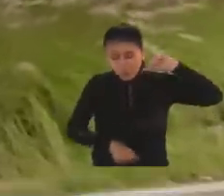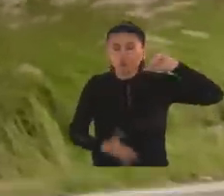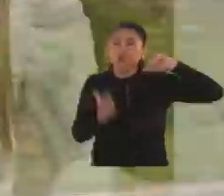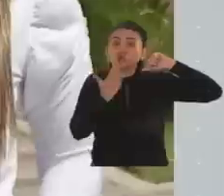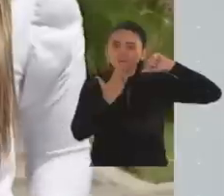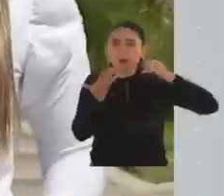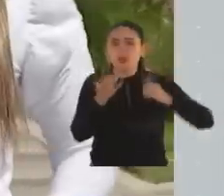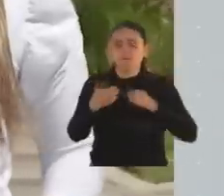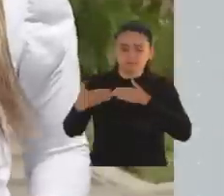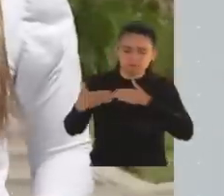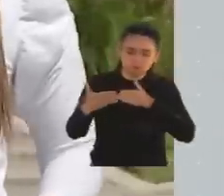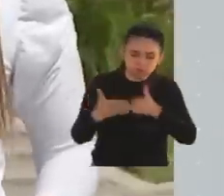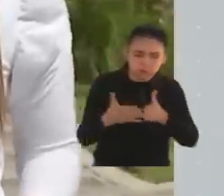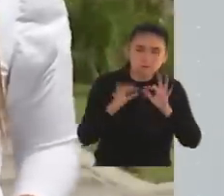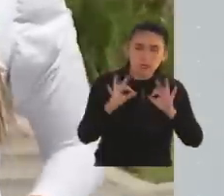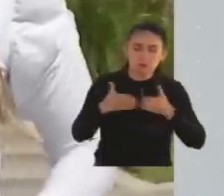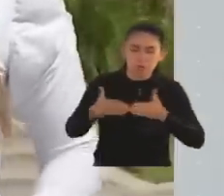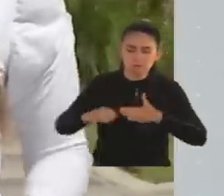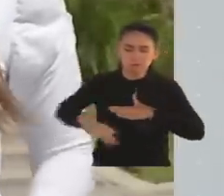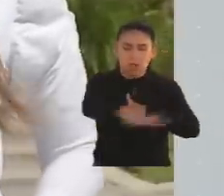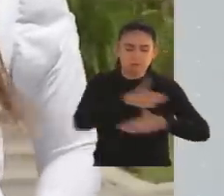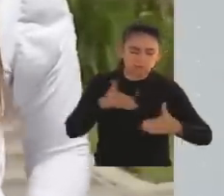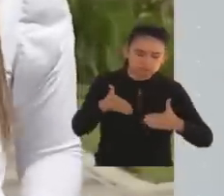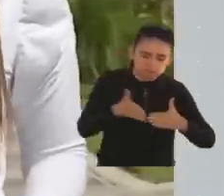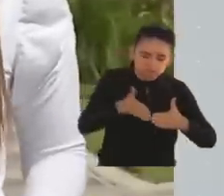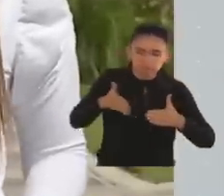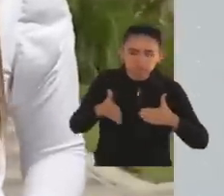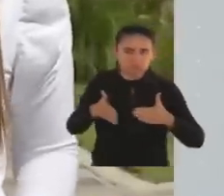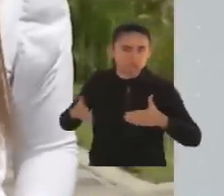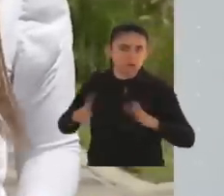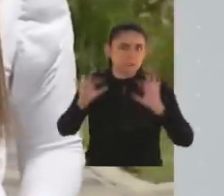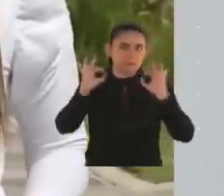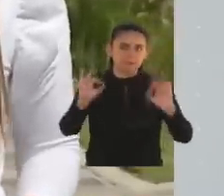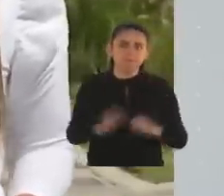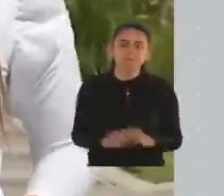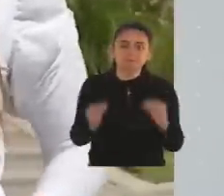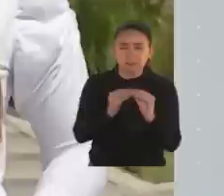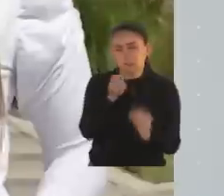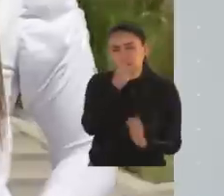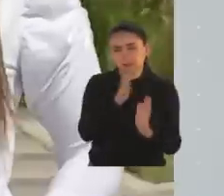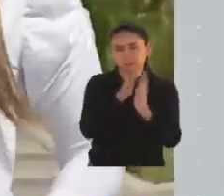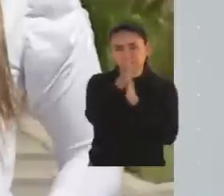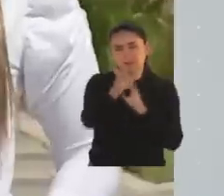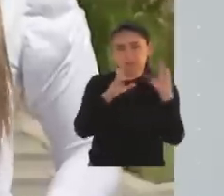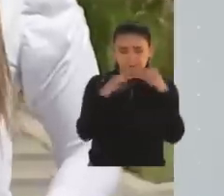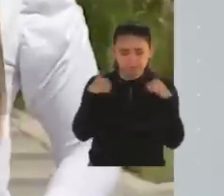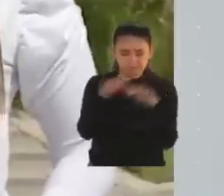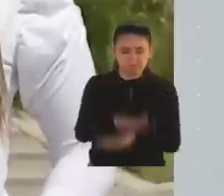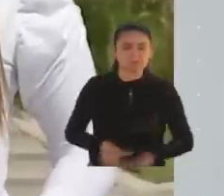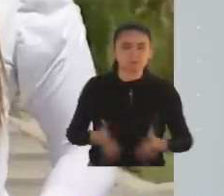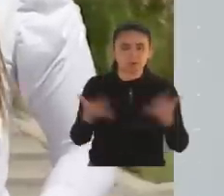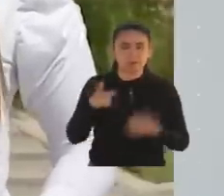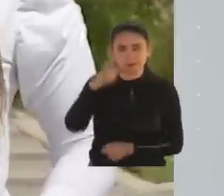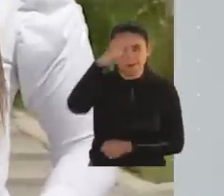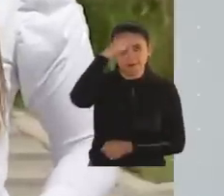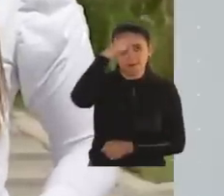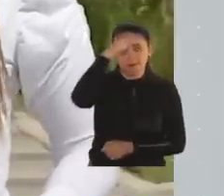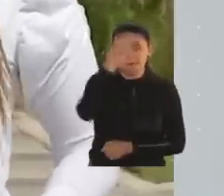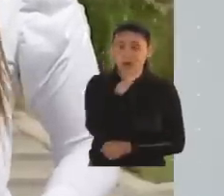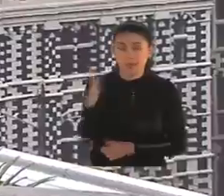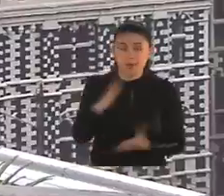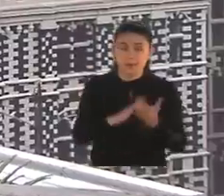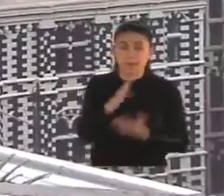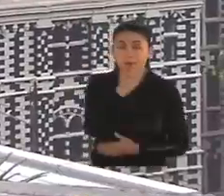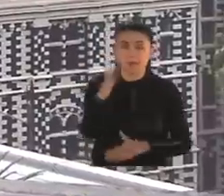información desde aquí, desde el norte de Barranquilla, pero continúe Rosy usted con más en Noticias RCN. Daniela, gracias por esta información y feliz tarde para usted. Y